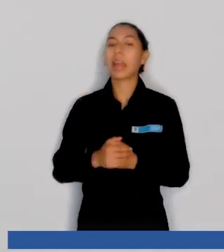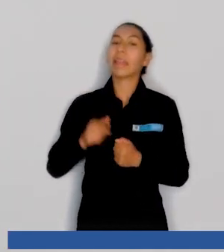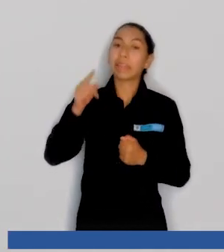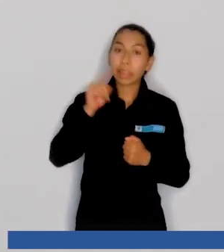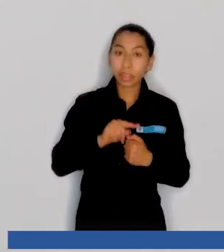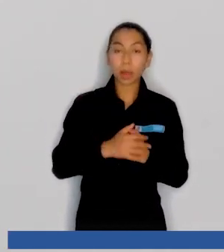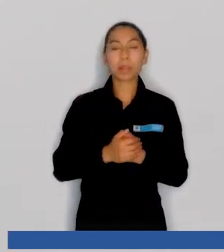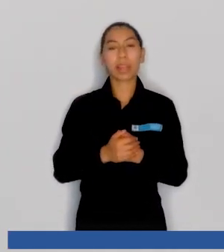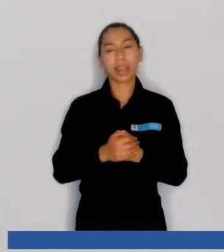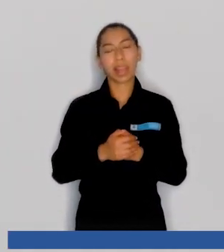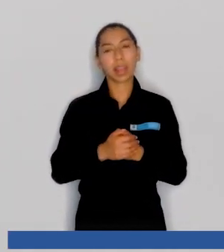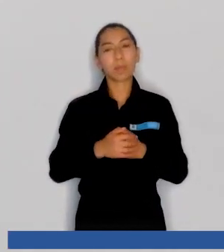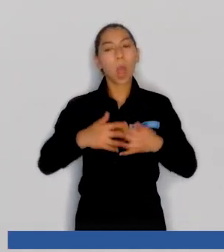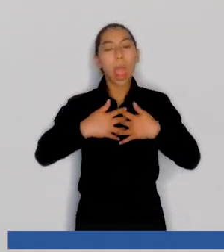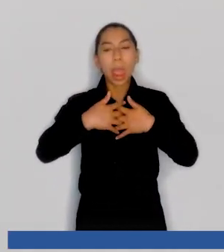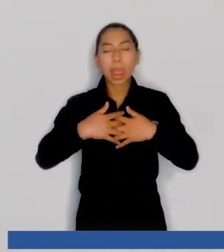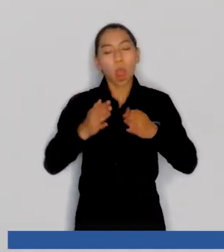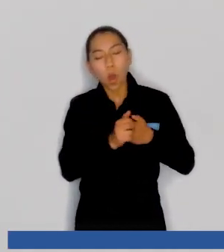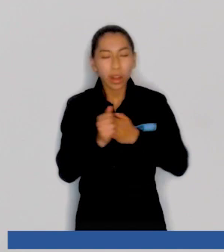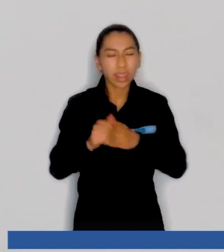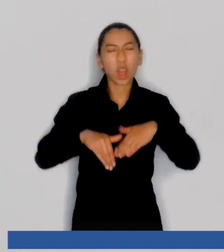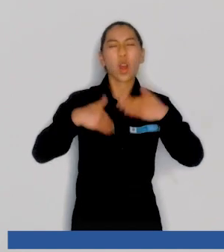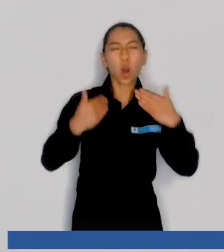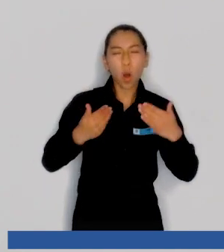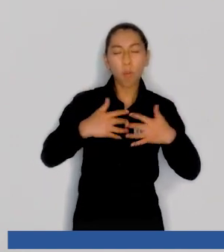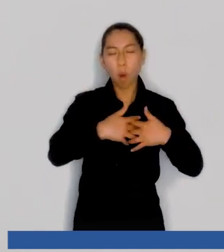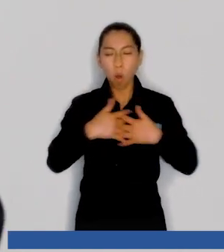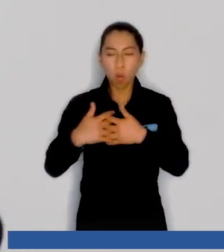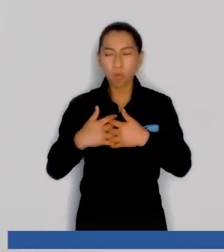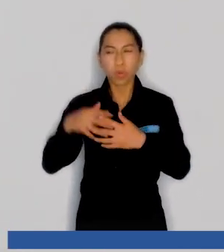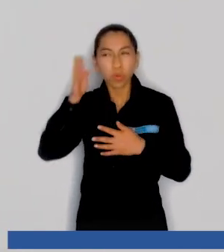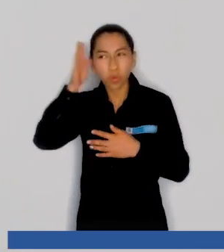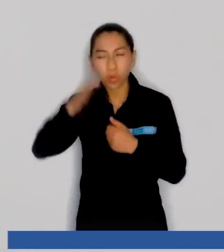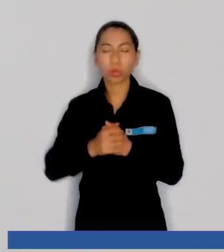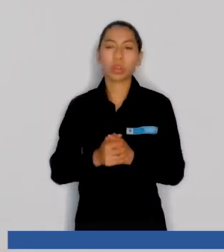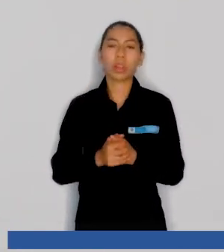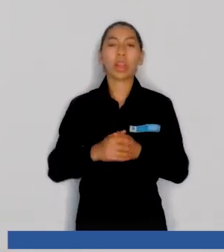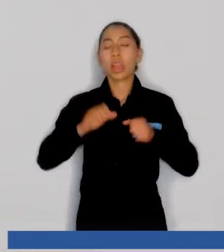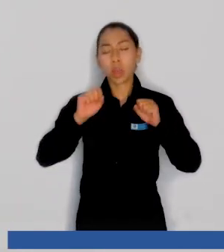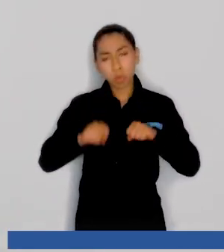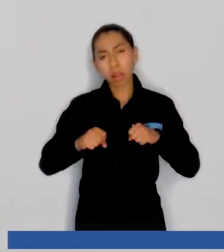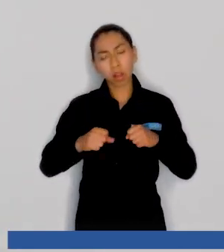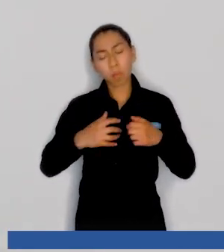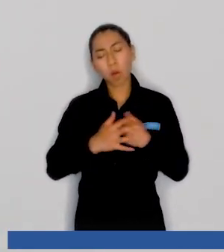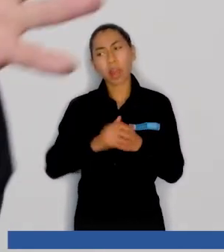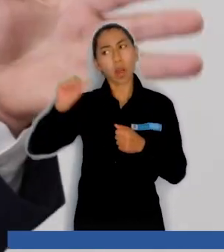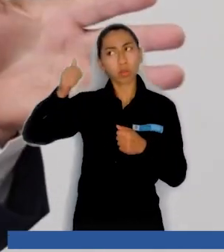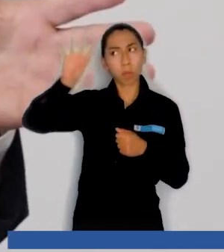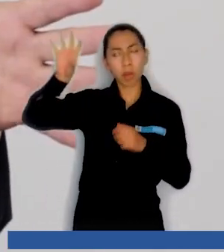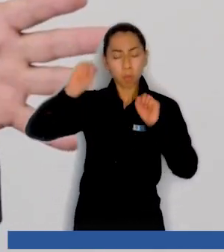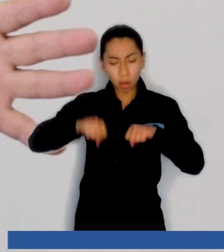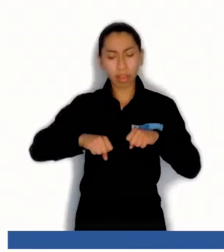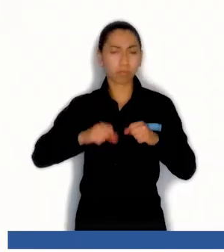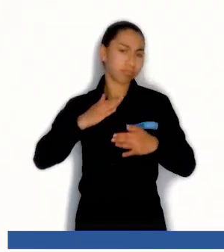sino también vamos a estar con proyectos productivos, implementación de proyectos que nos permitan la estabilización de la población víctima que se